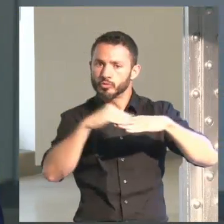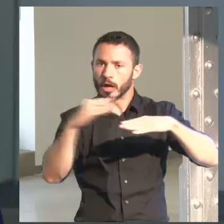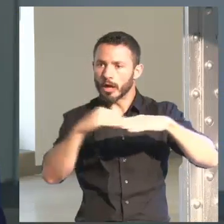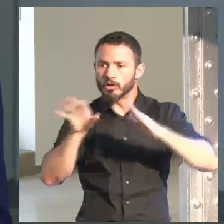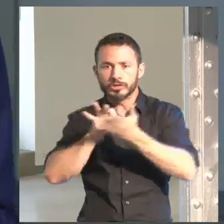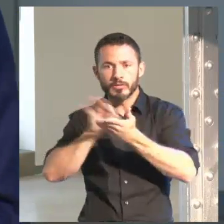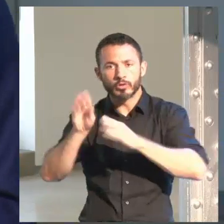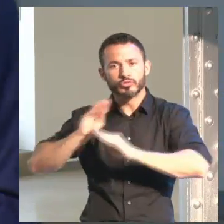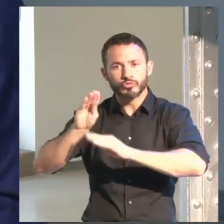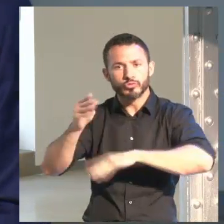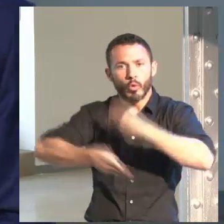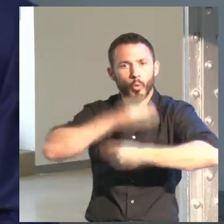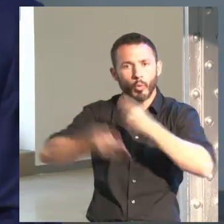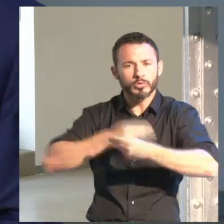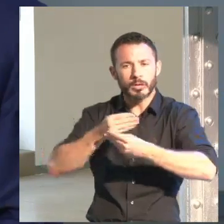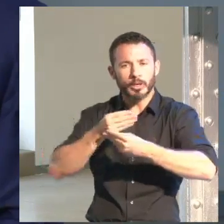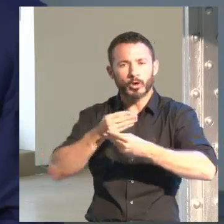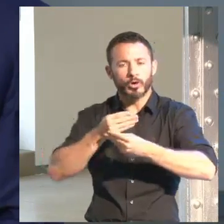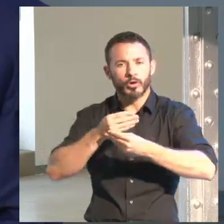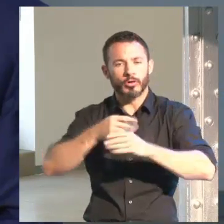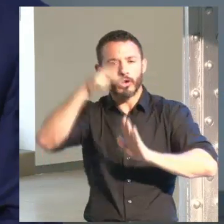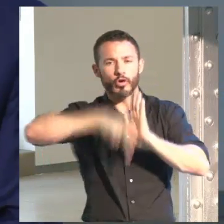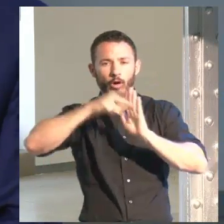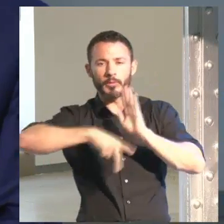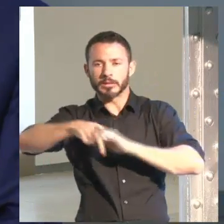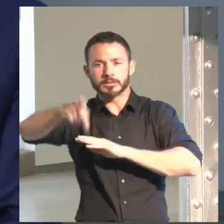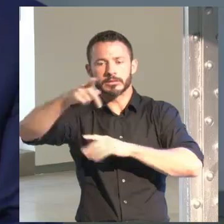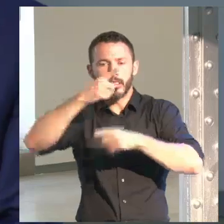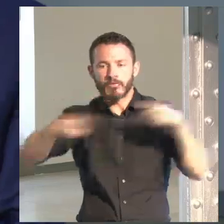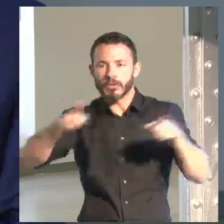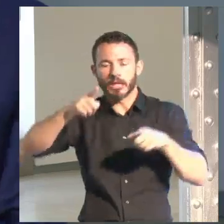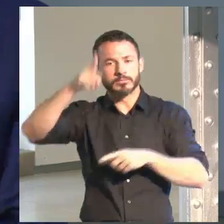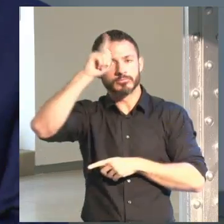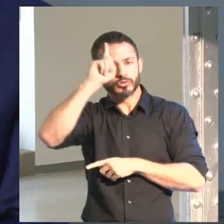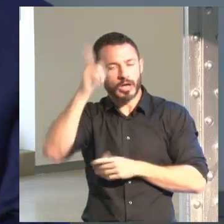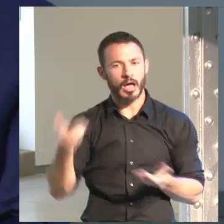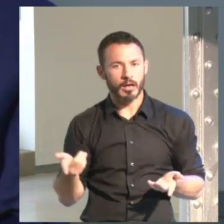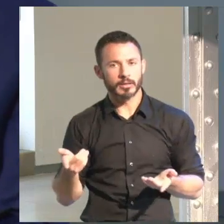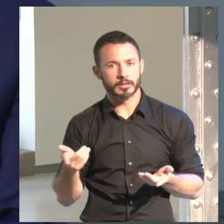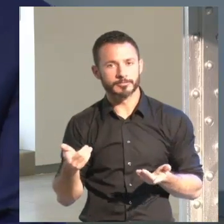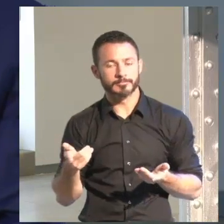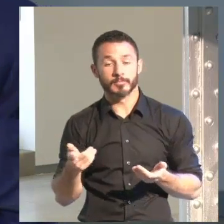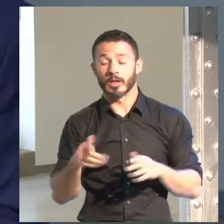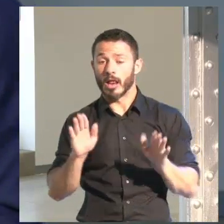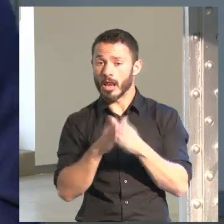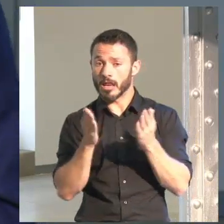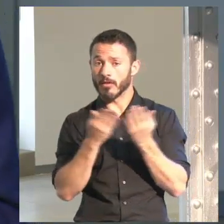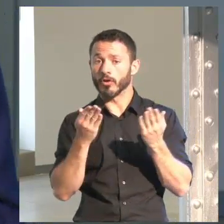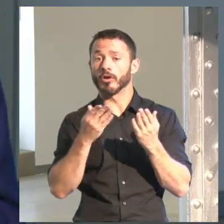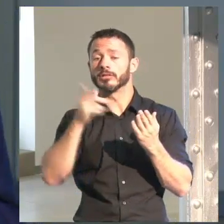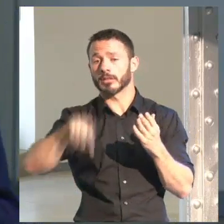sin ser conscientes de las diferencias que tienen con los nuestros. Y el último de los aspectos que aborda el libro es